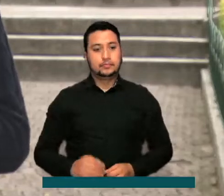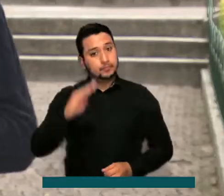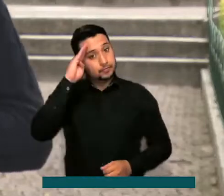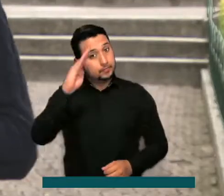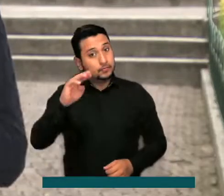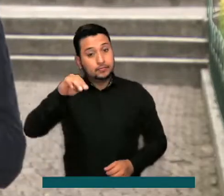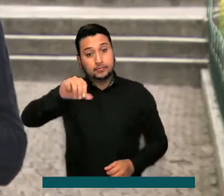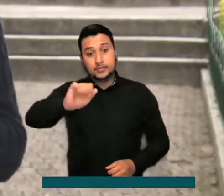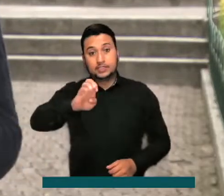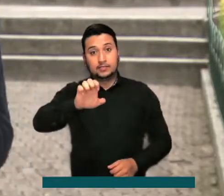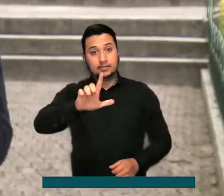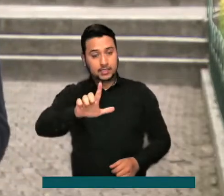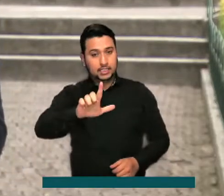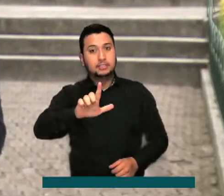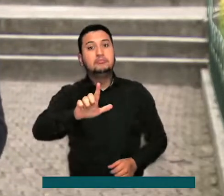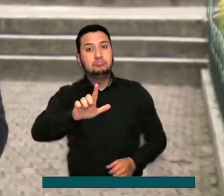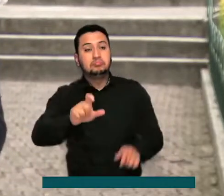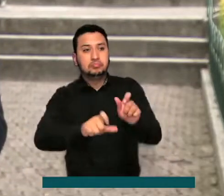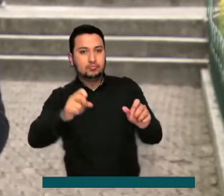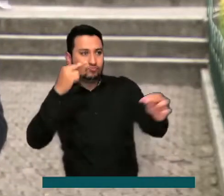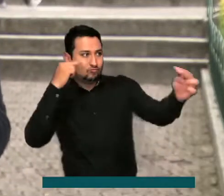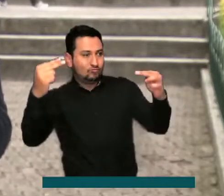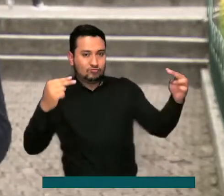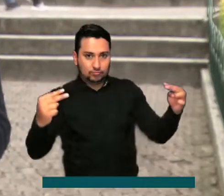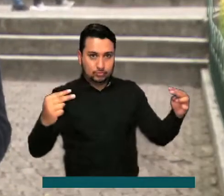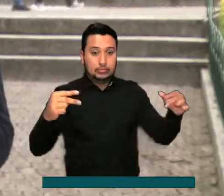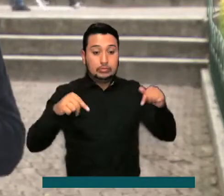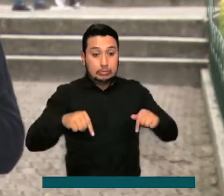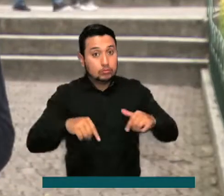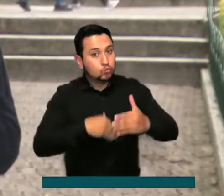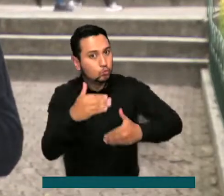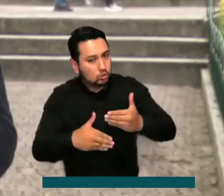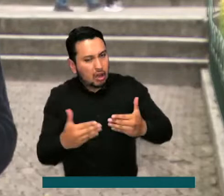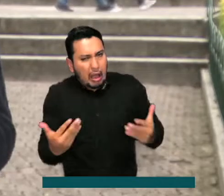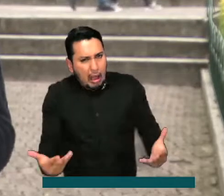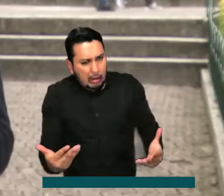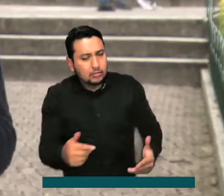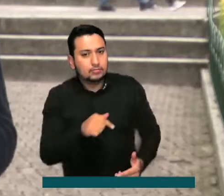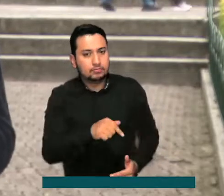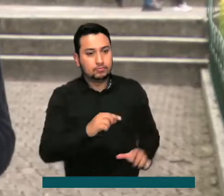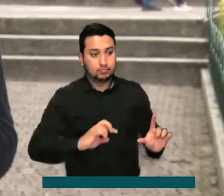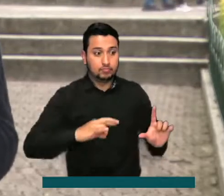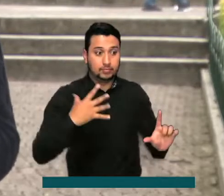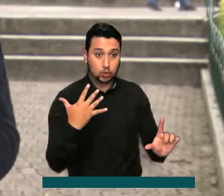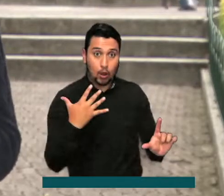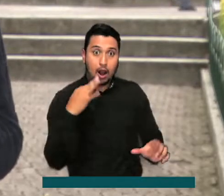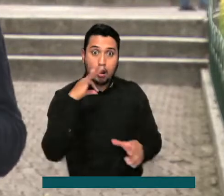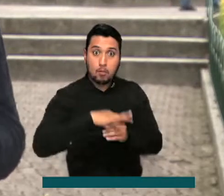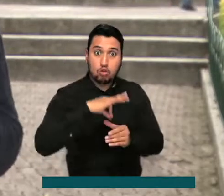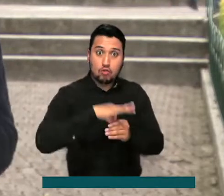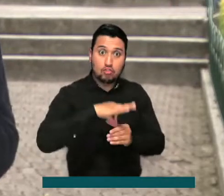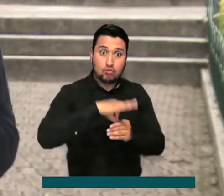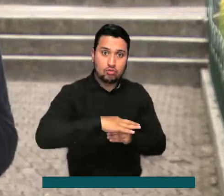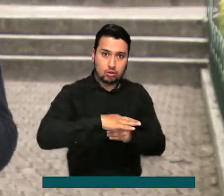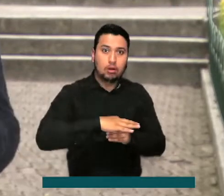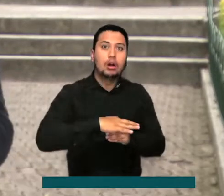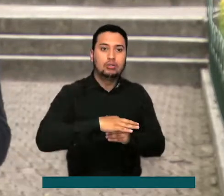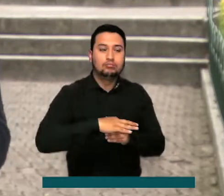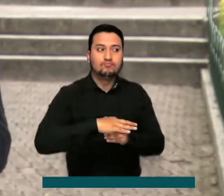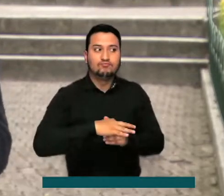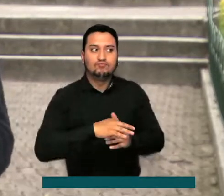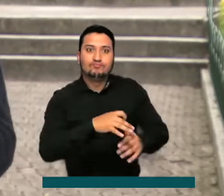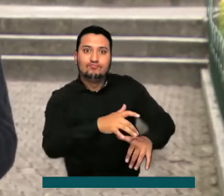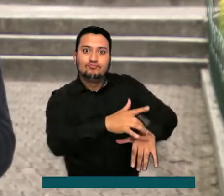hola a mabel televidentes pues este proceso no solamente busca facilitar el voto electrónico en este caso además da más